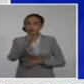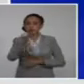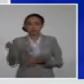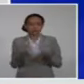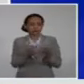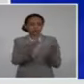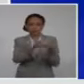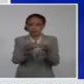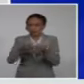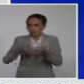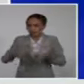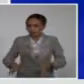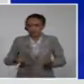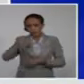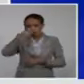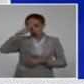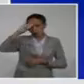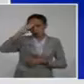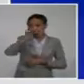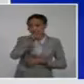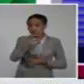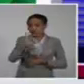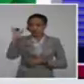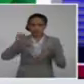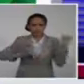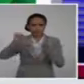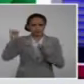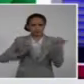18 importados. El